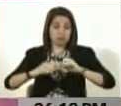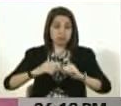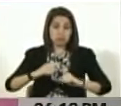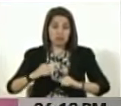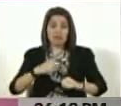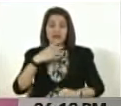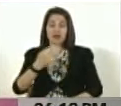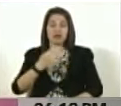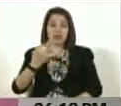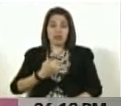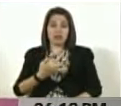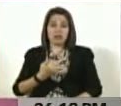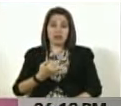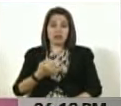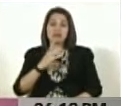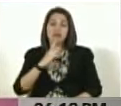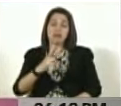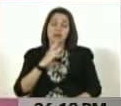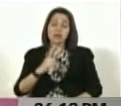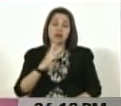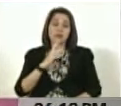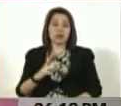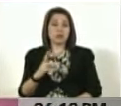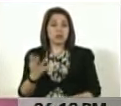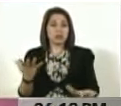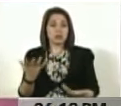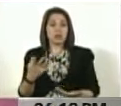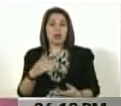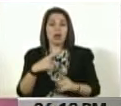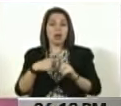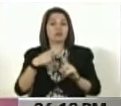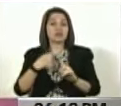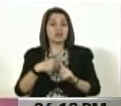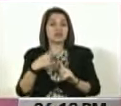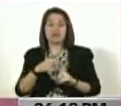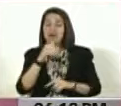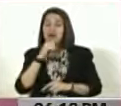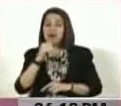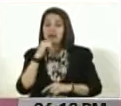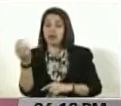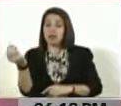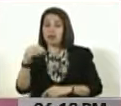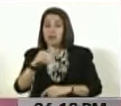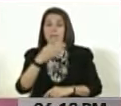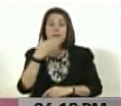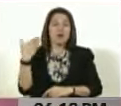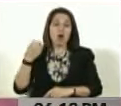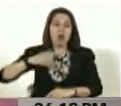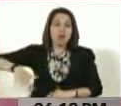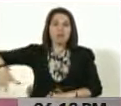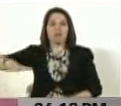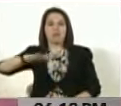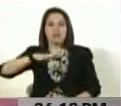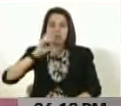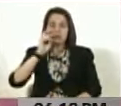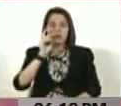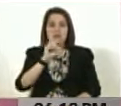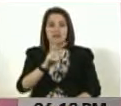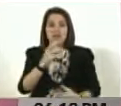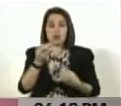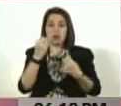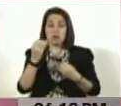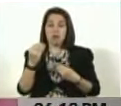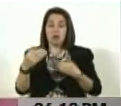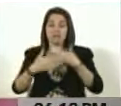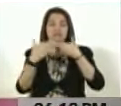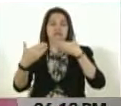y efectiva, se generan respuestas, ¿no? Y la respuesta es positiva. ¿Quién sale beneficiado de todo esto? Nuestro pueblo, que ahora está viendo cómo su enemigo